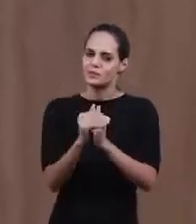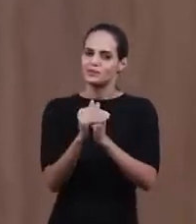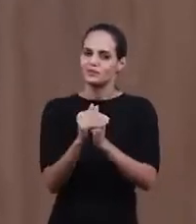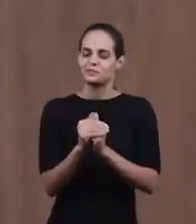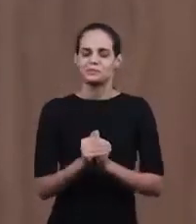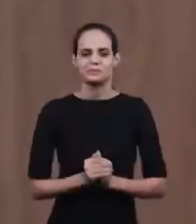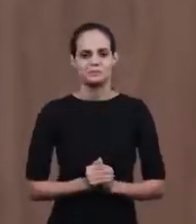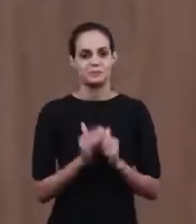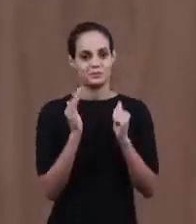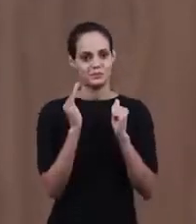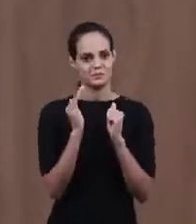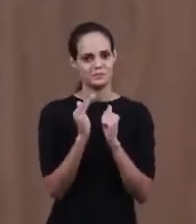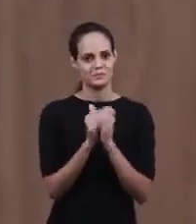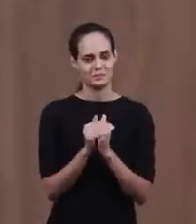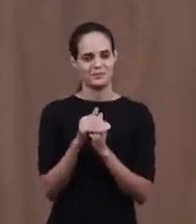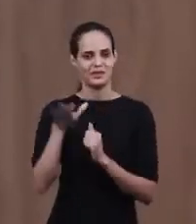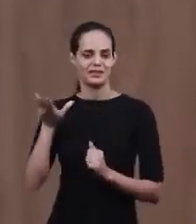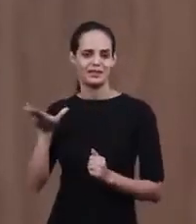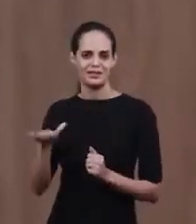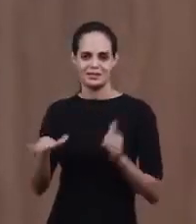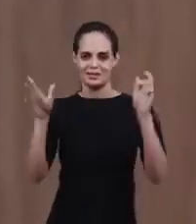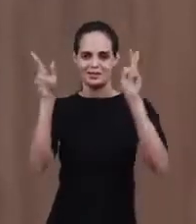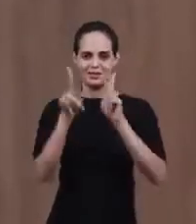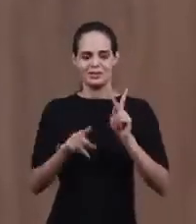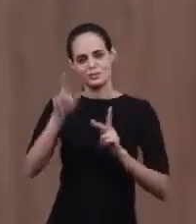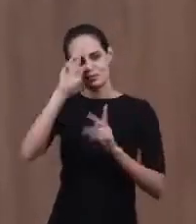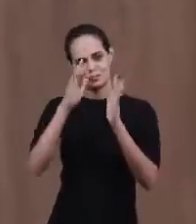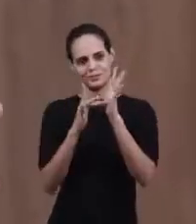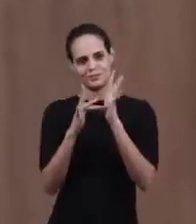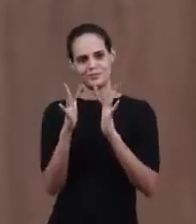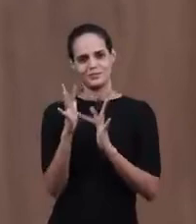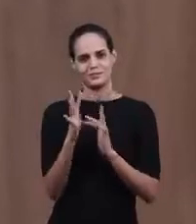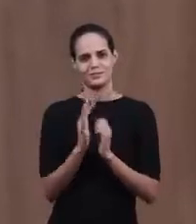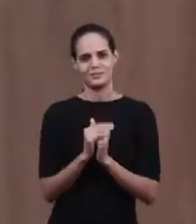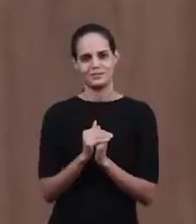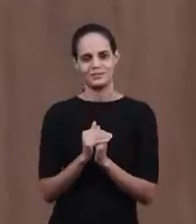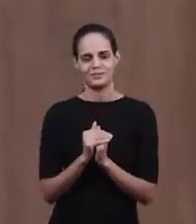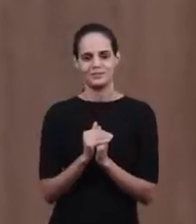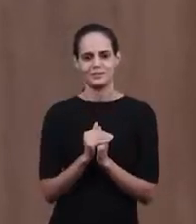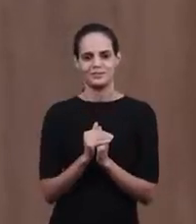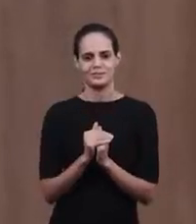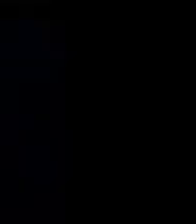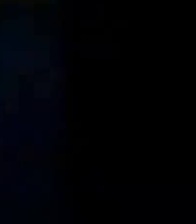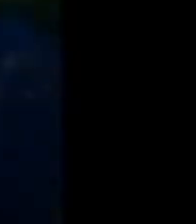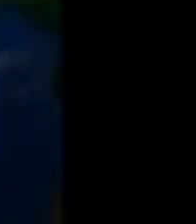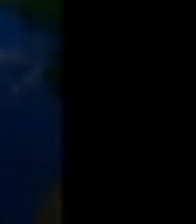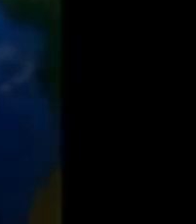Jesús, amén. Amén, niños. La paz del Señor.